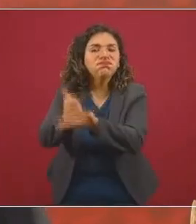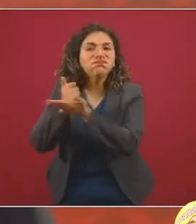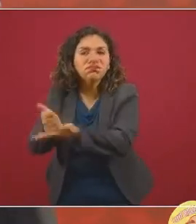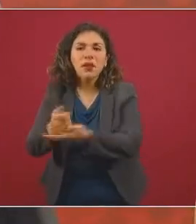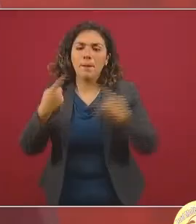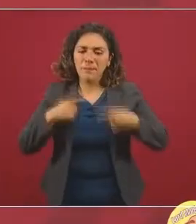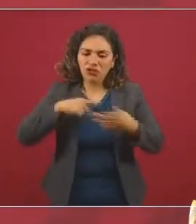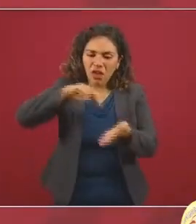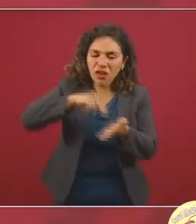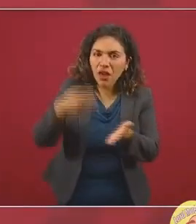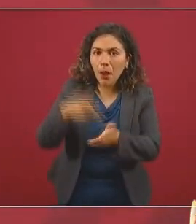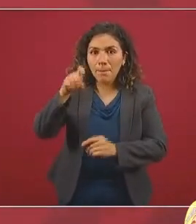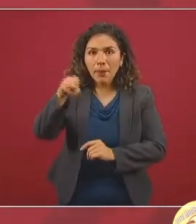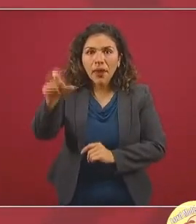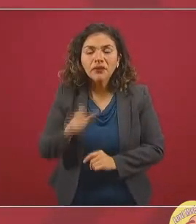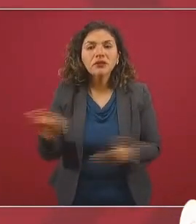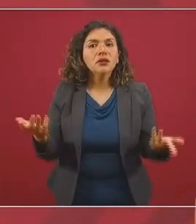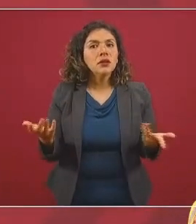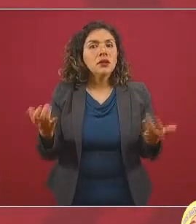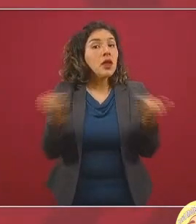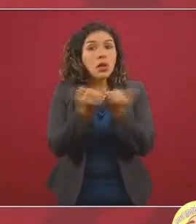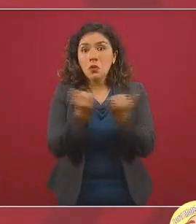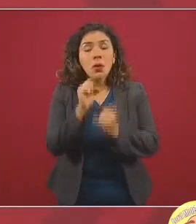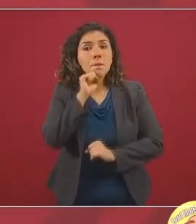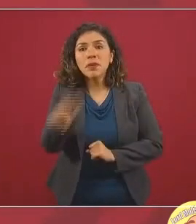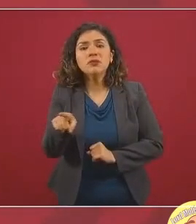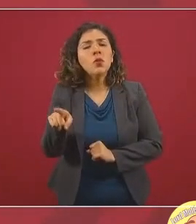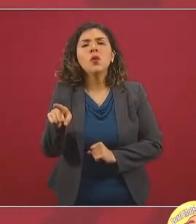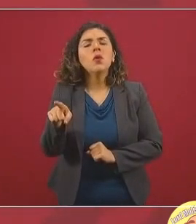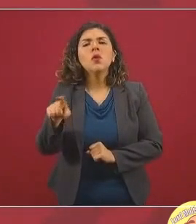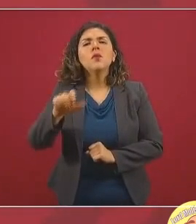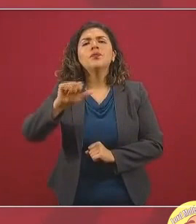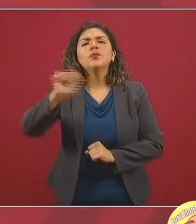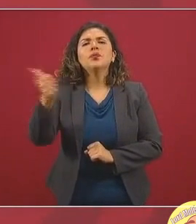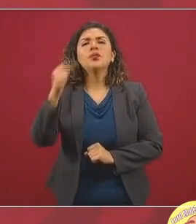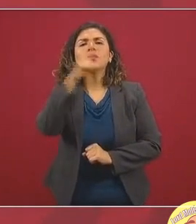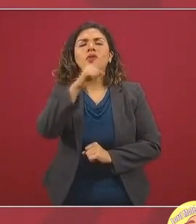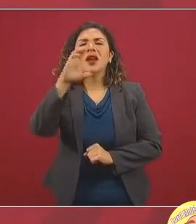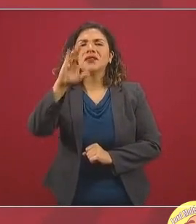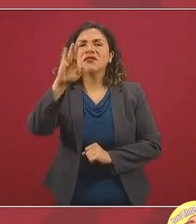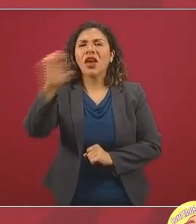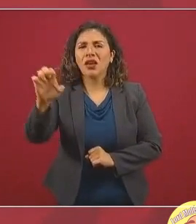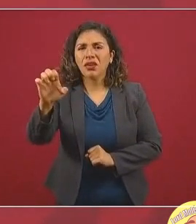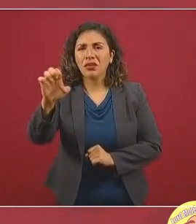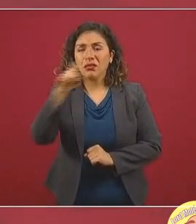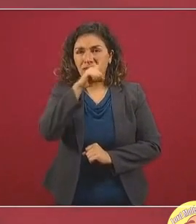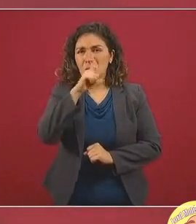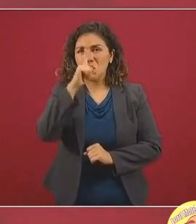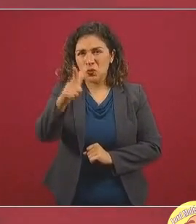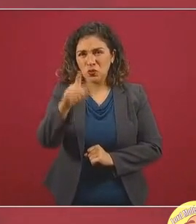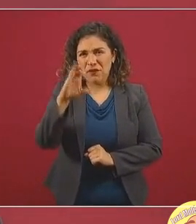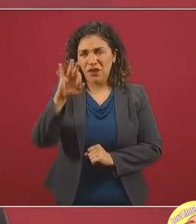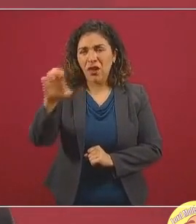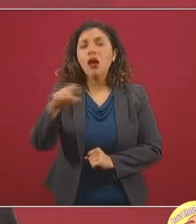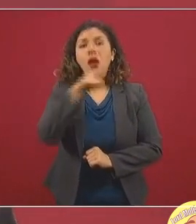los ingenieros de Pemex. Lo mismo en el caso de la Comisión Federal de Electricidad,